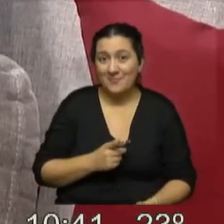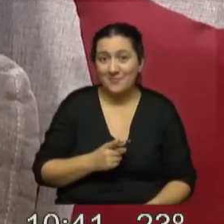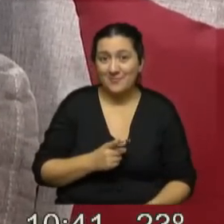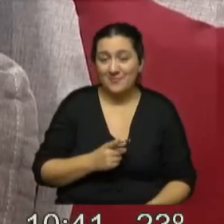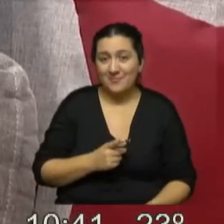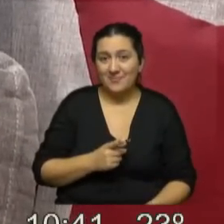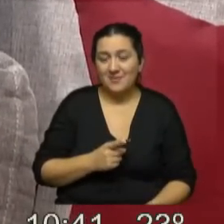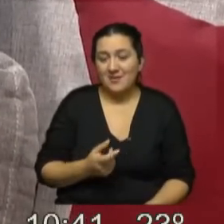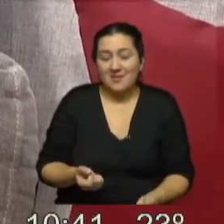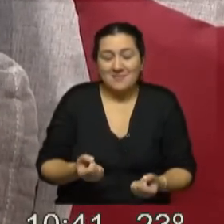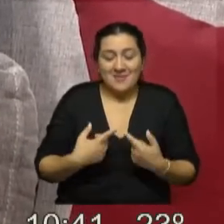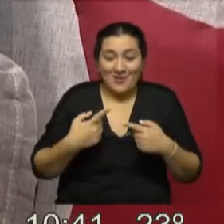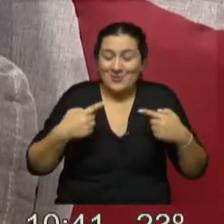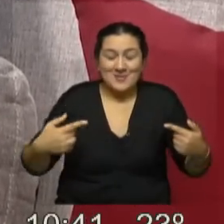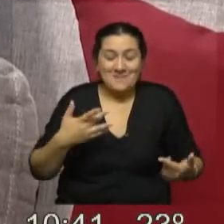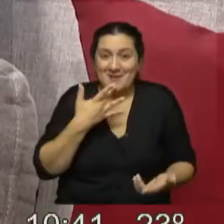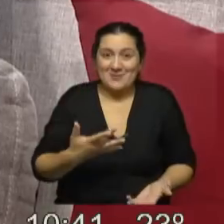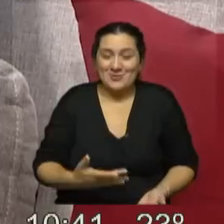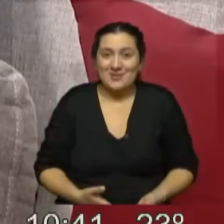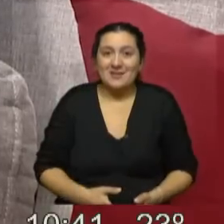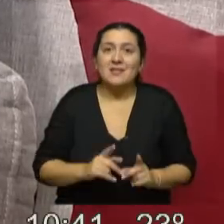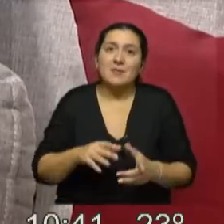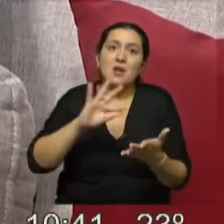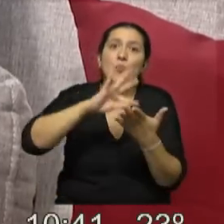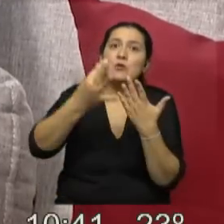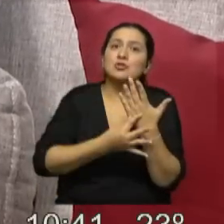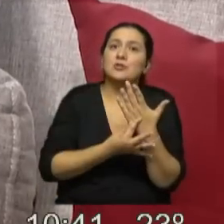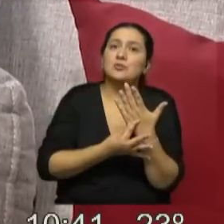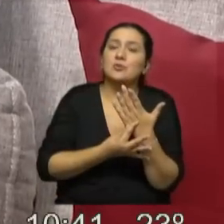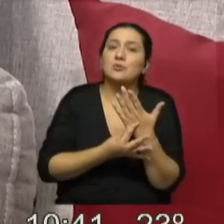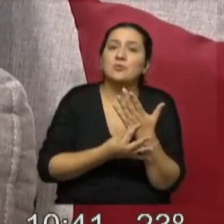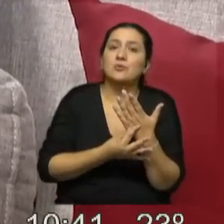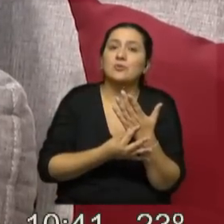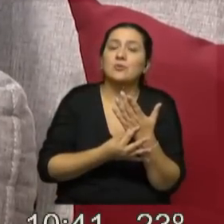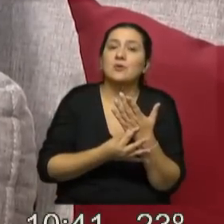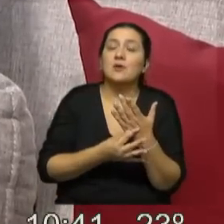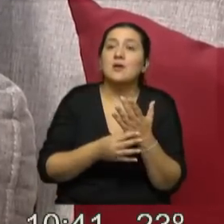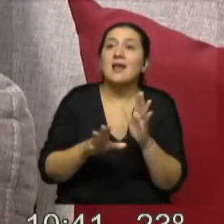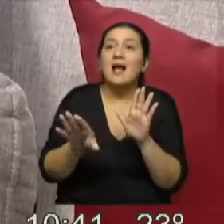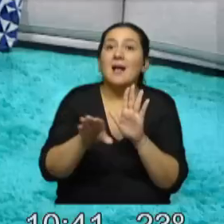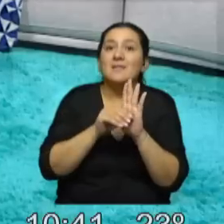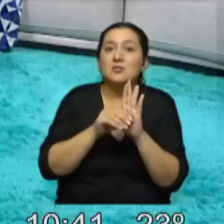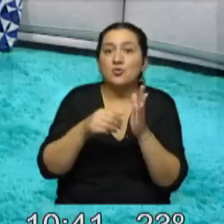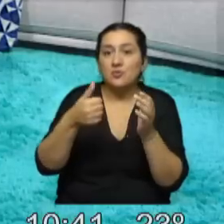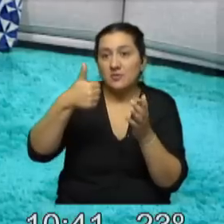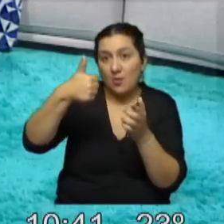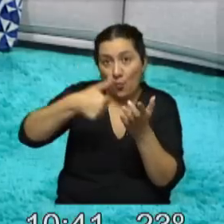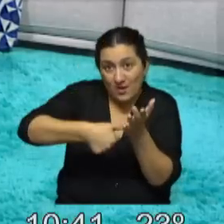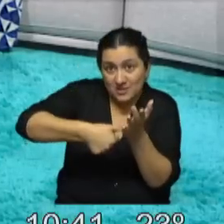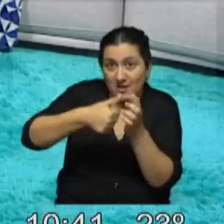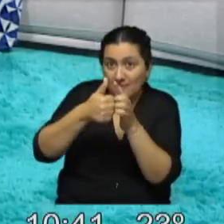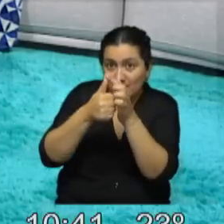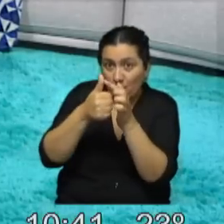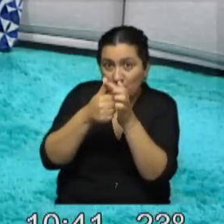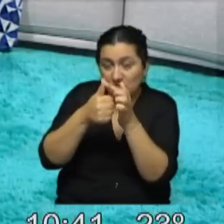te devuelve cosas maravillosas además hacer un proyecto era la captación de huella digital para que el voto fuera con captación